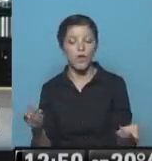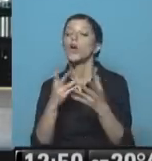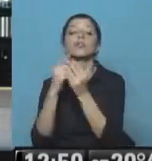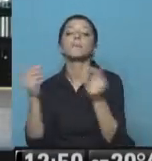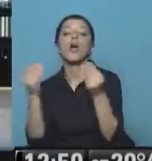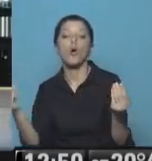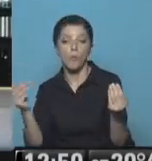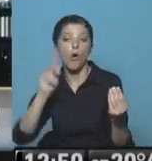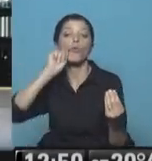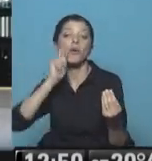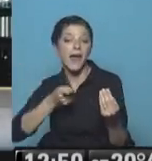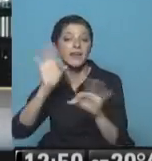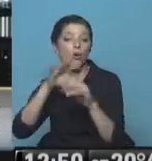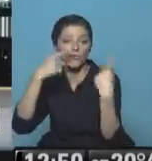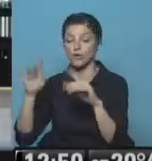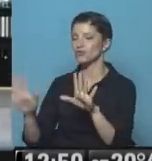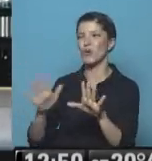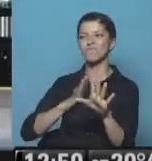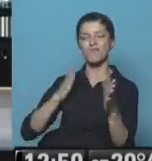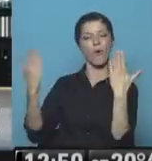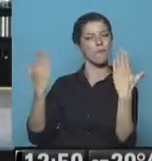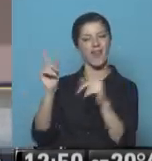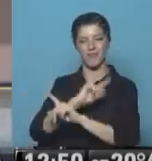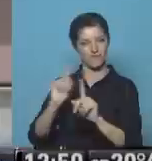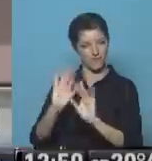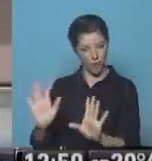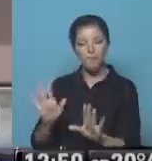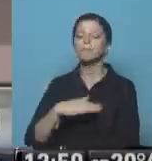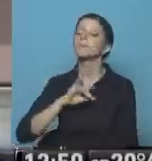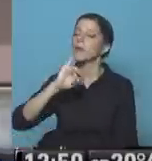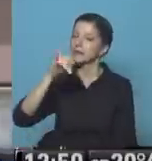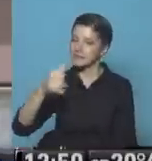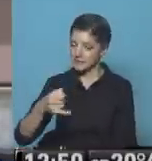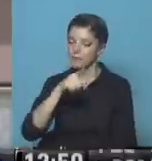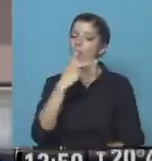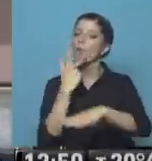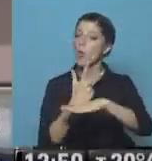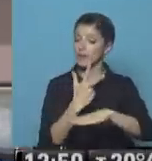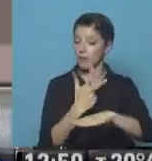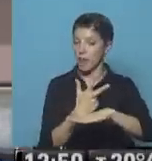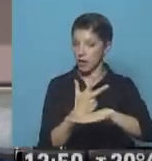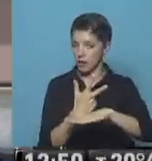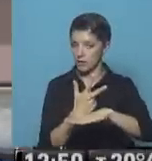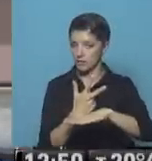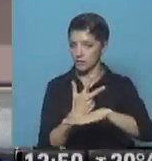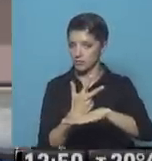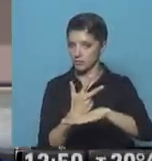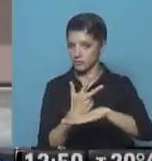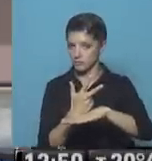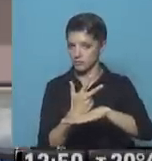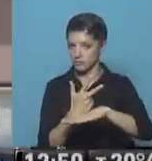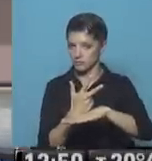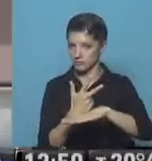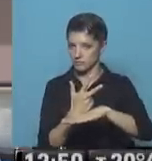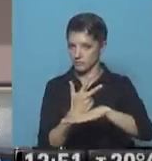no, no sabemos. Yo no compararía, sí creo que en el caso de Guatemala hay una